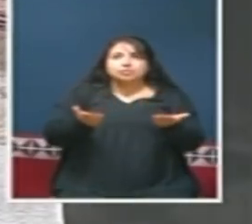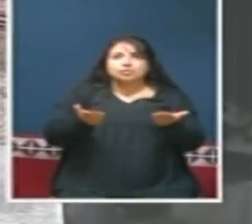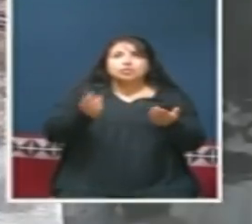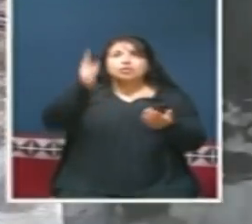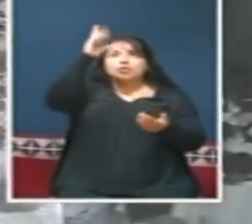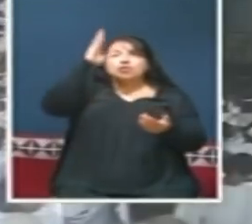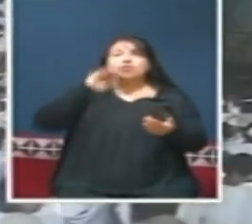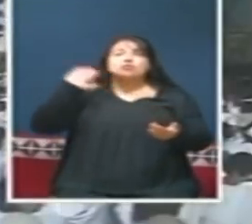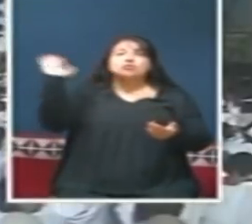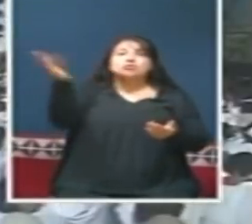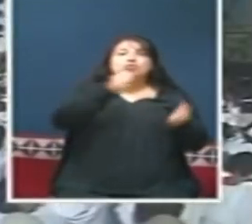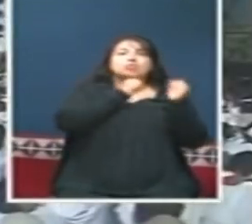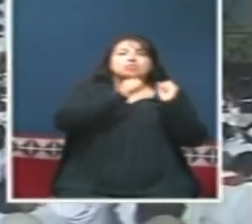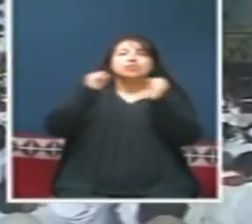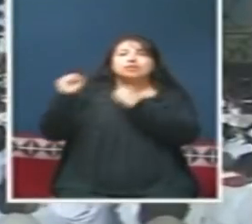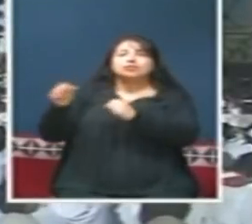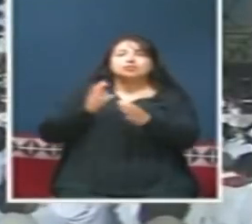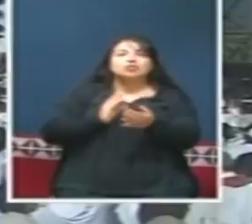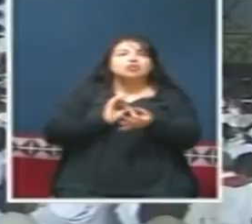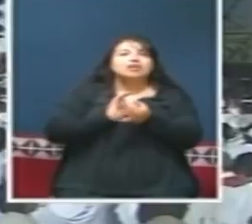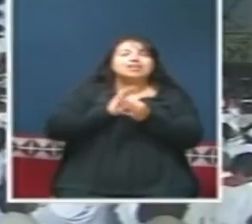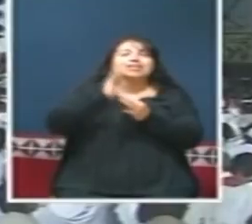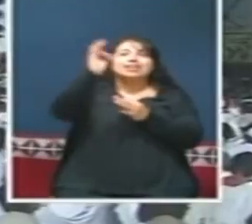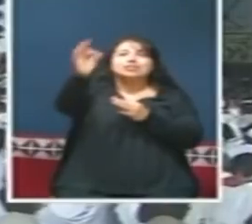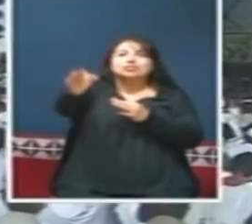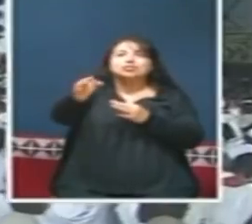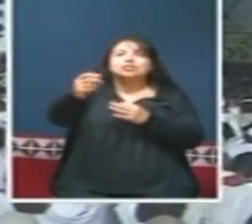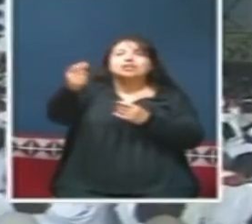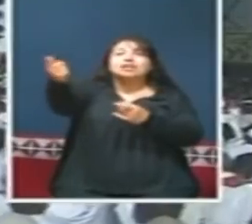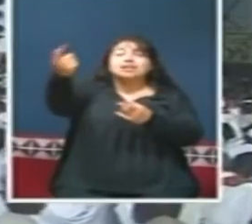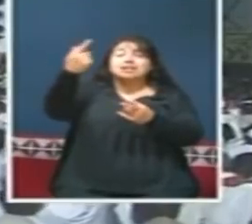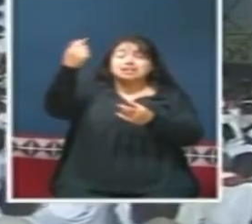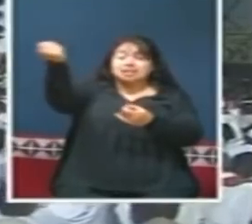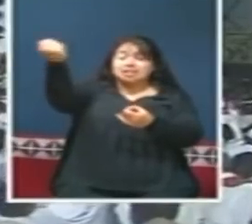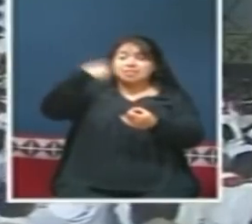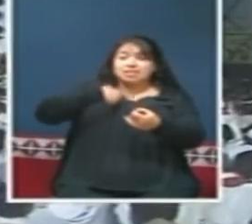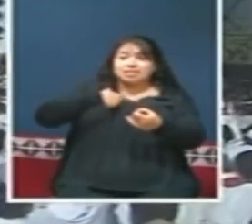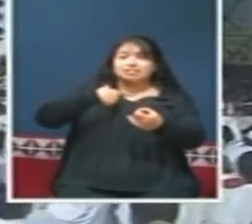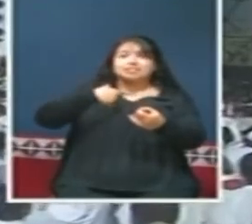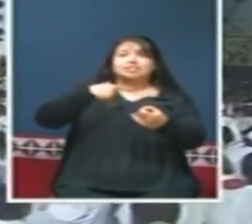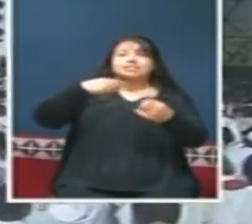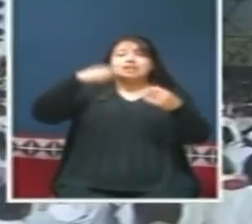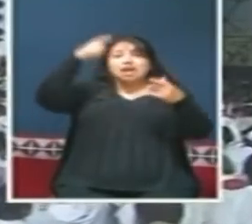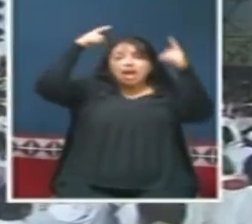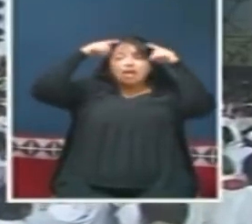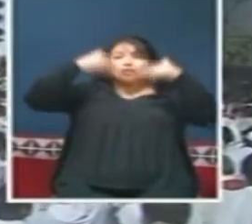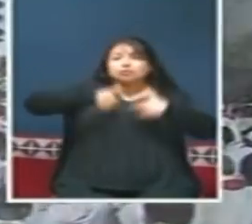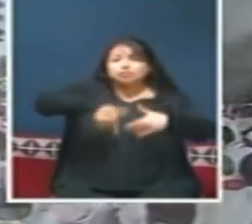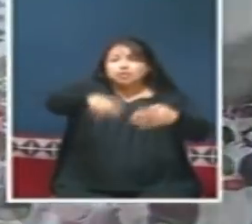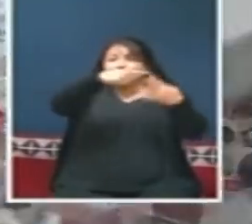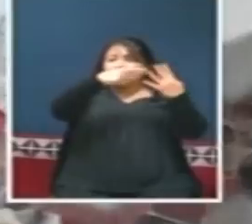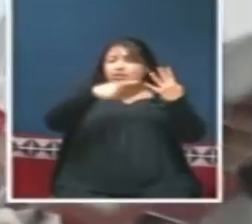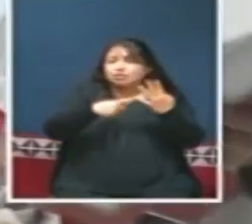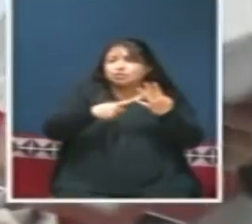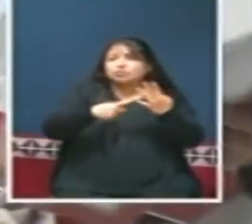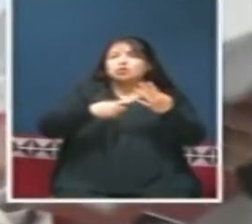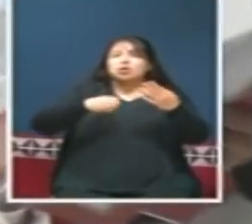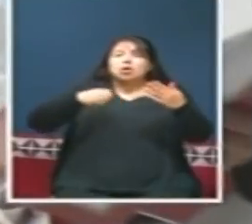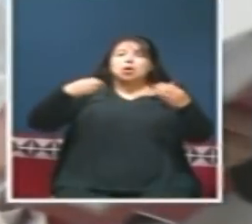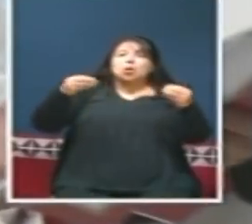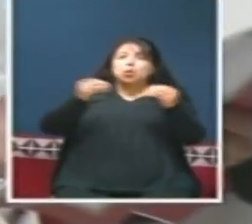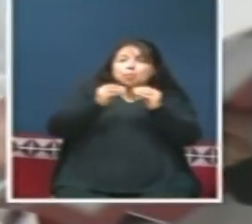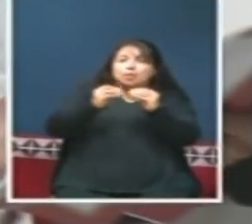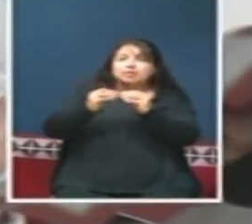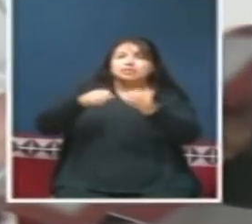Dios Todopoderoso y Eterno, que diste a los beatos Enrique Ángel, Bispo y compañeros mártires,